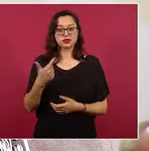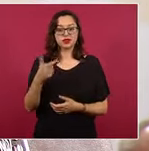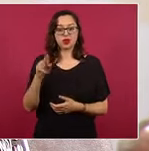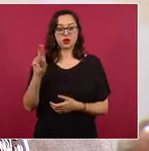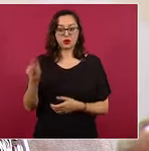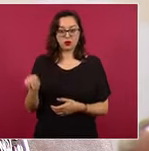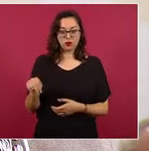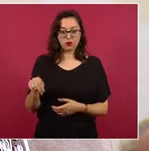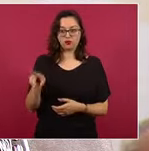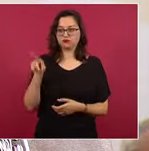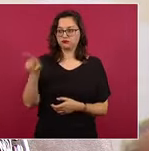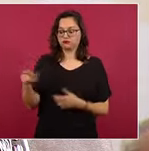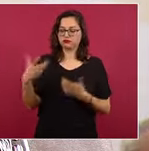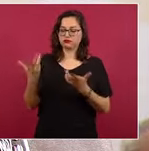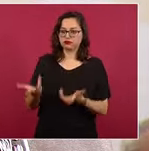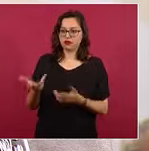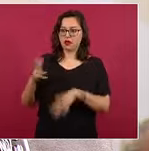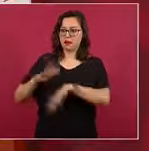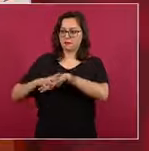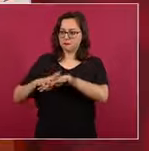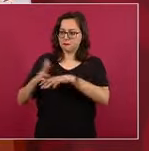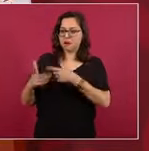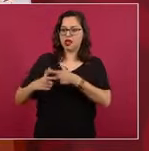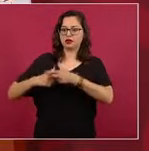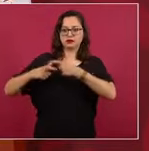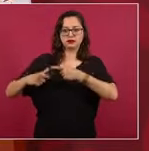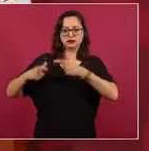pues son empleos,